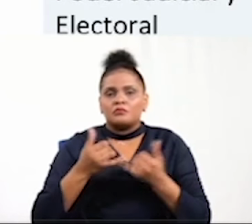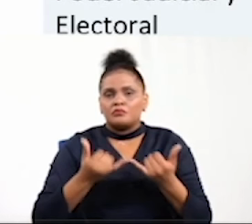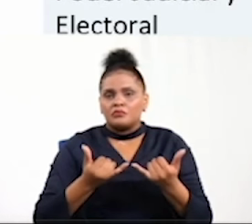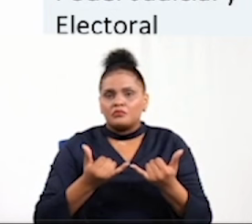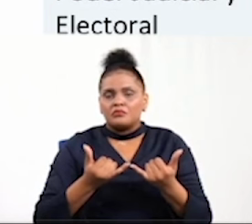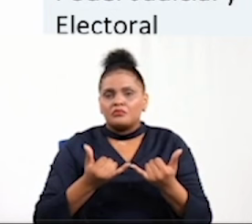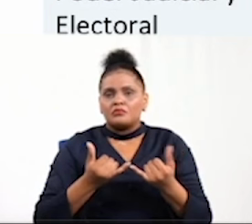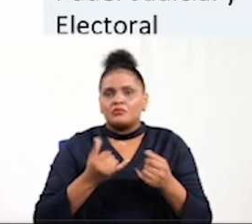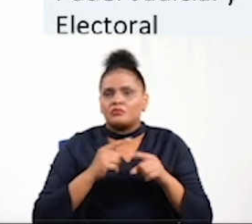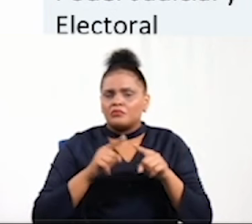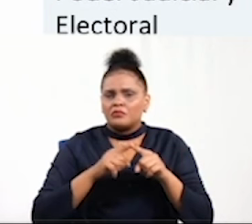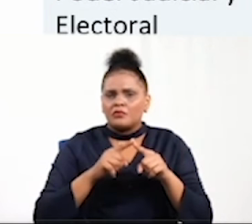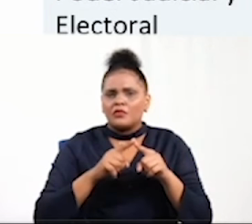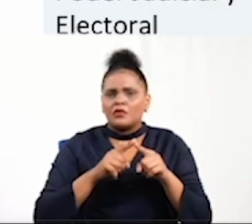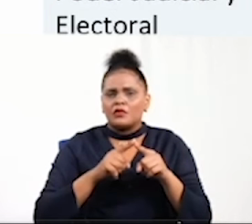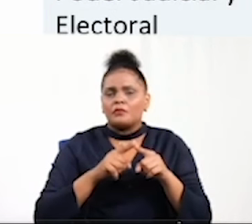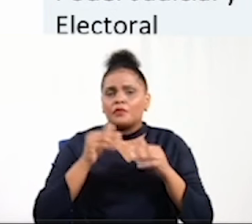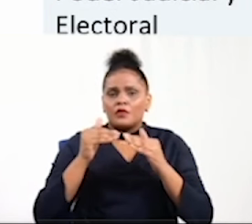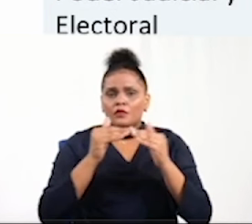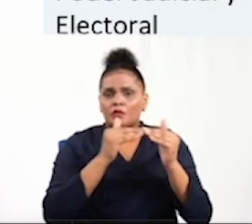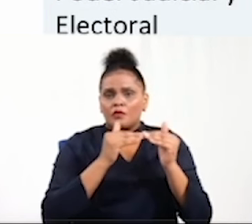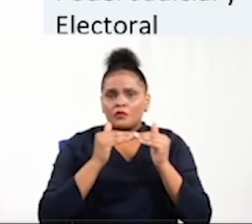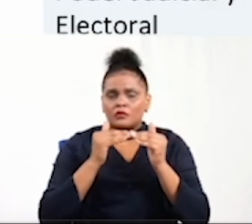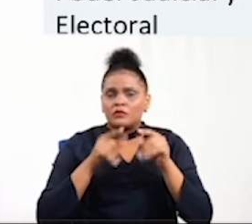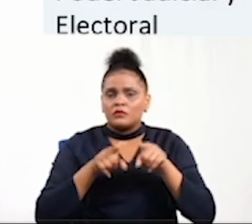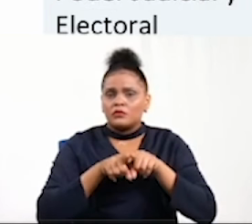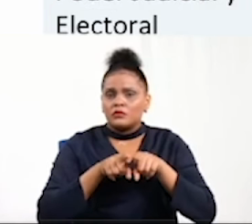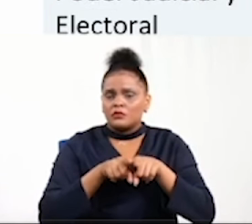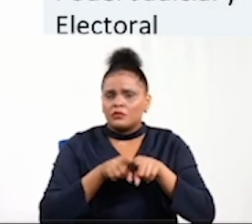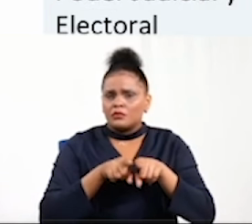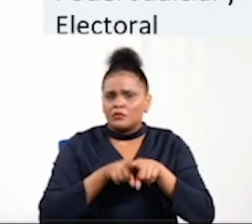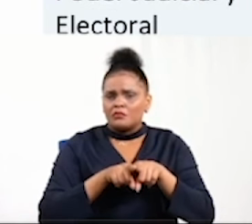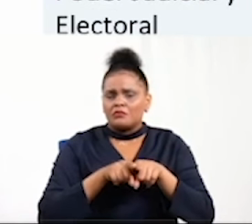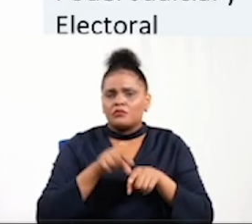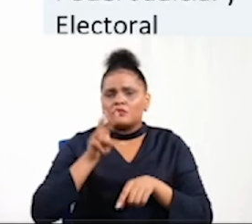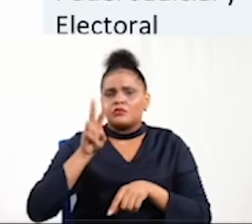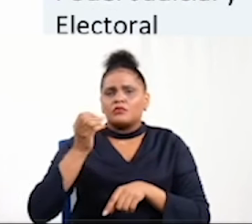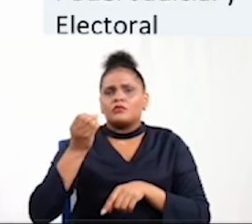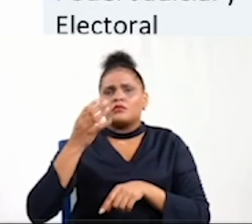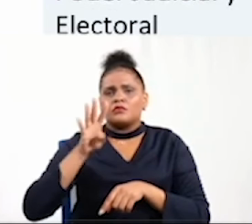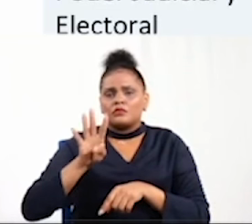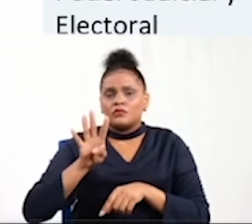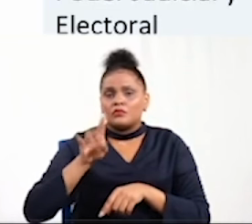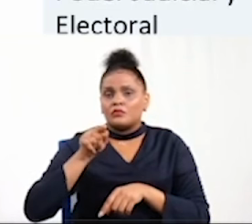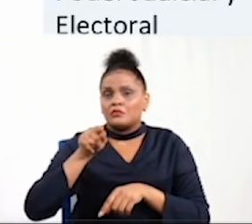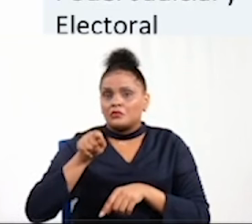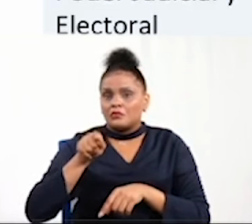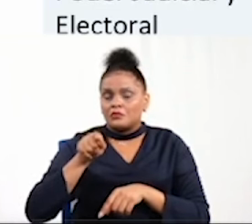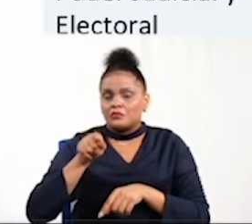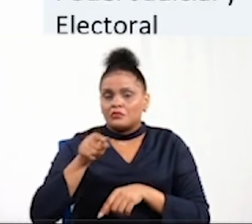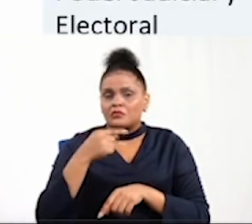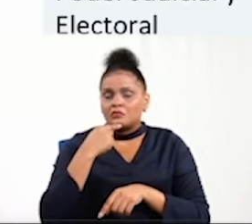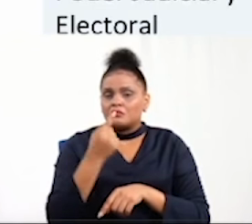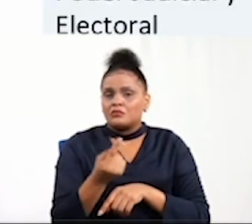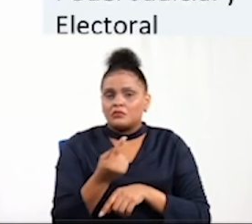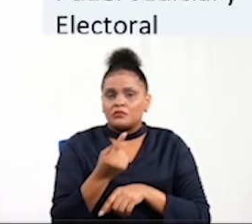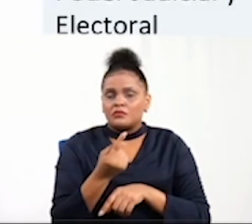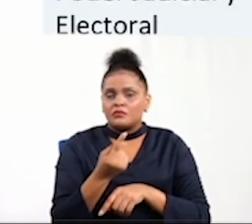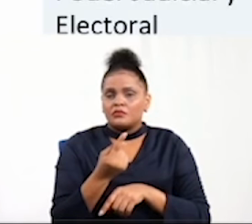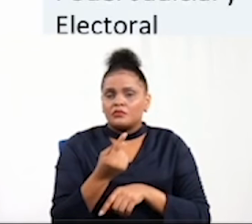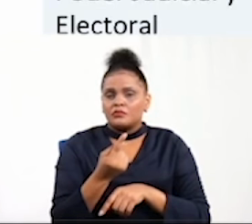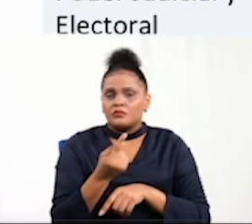he dicho tiene pero en realidad tenía porque eso era 2014 y entonces este es el día más el desglose he